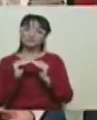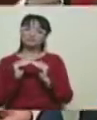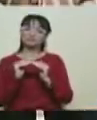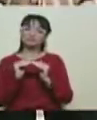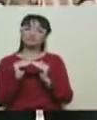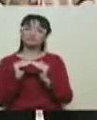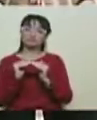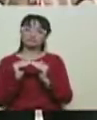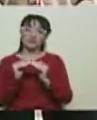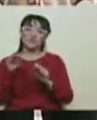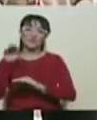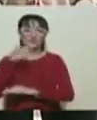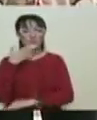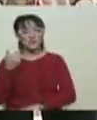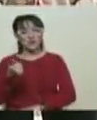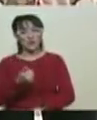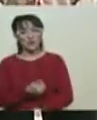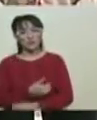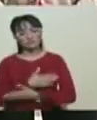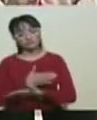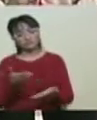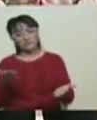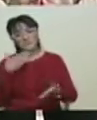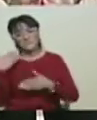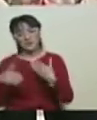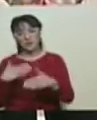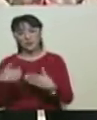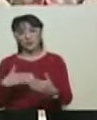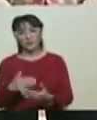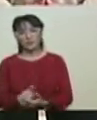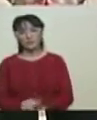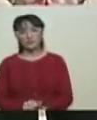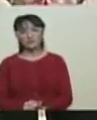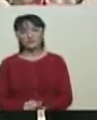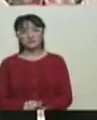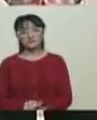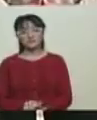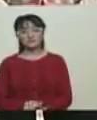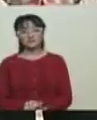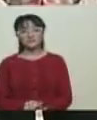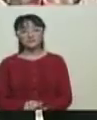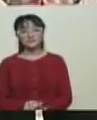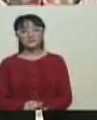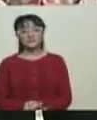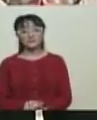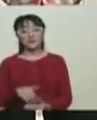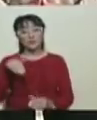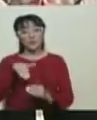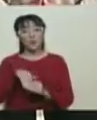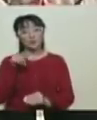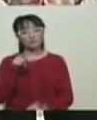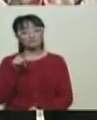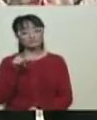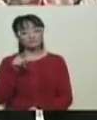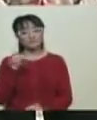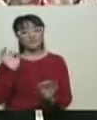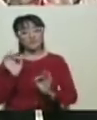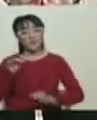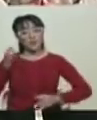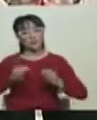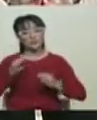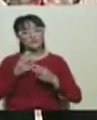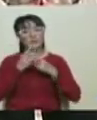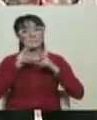posibilidades de horizontes abiertos para la mejoría. Así que el voto es un instrumento tremendo de justicia, de paz,